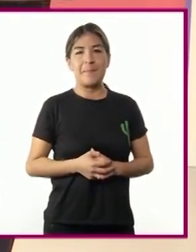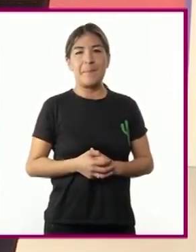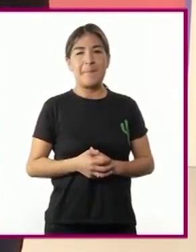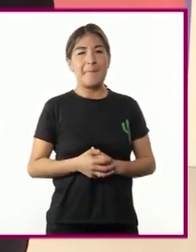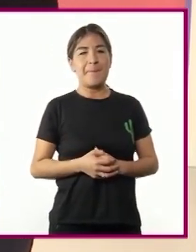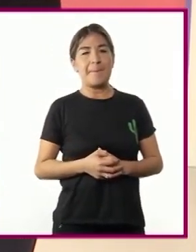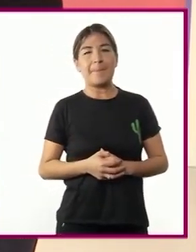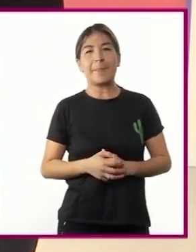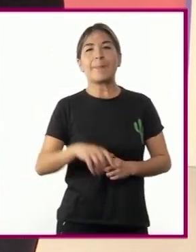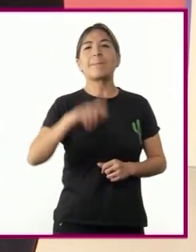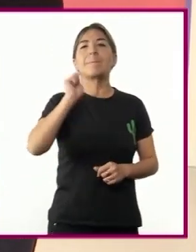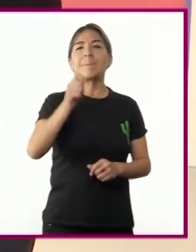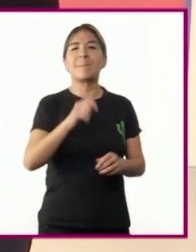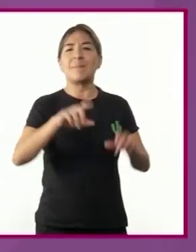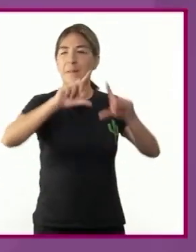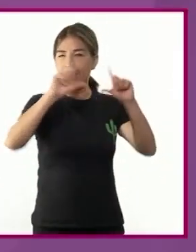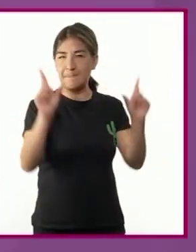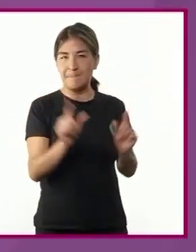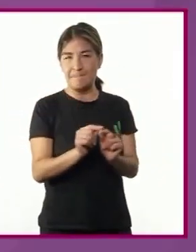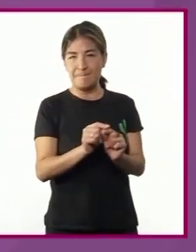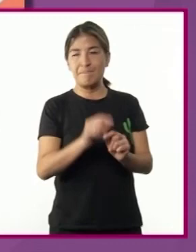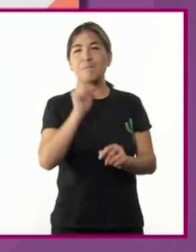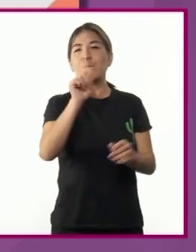Perteneciente a las conclusiones.